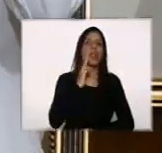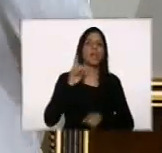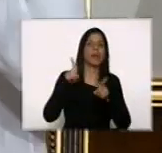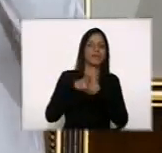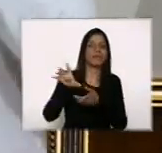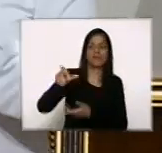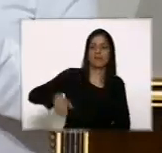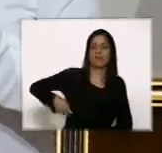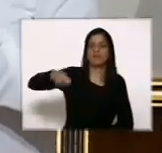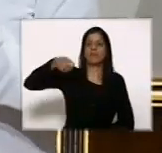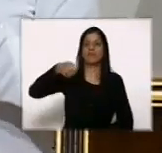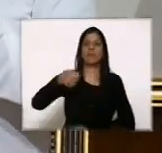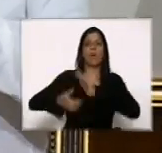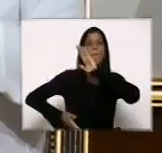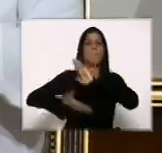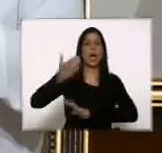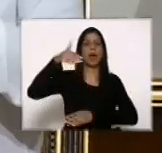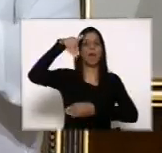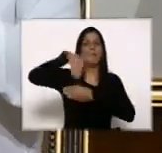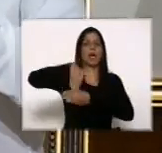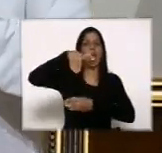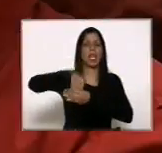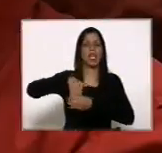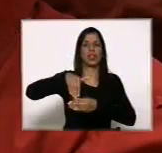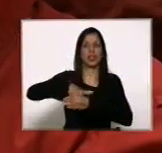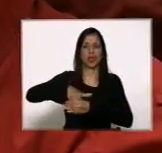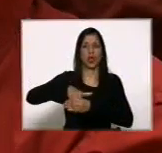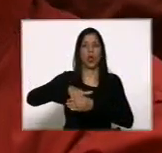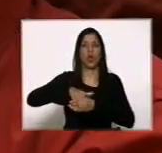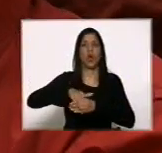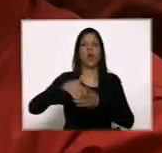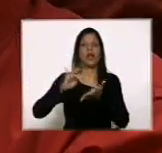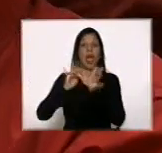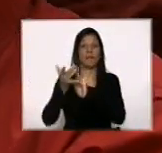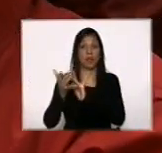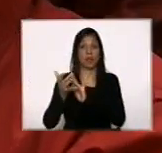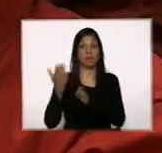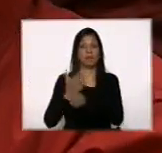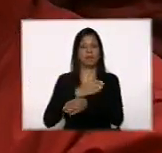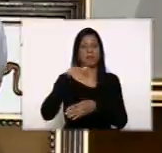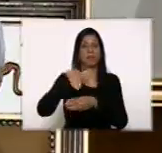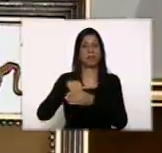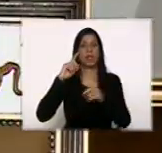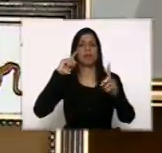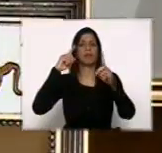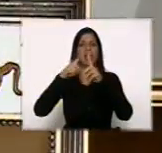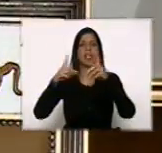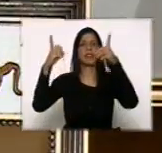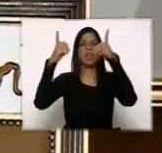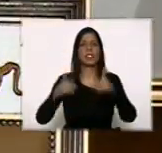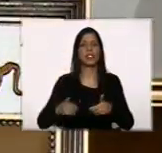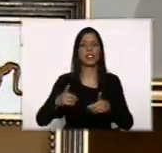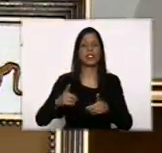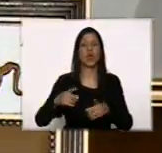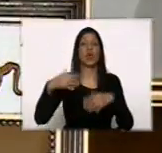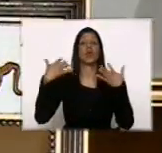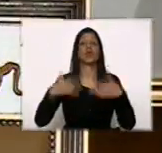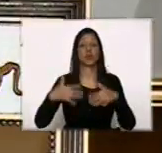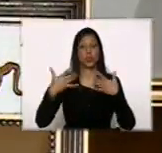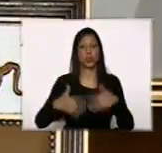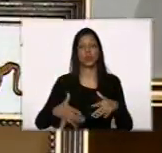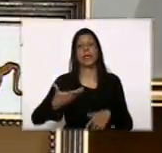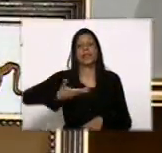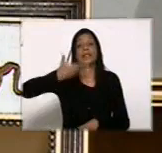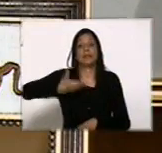a la marcha victoriosa de este evento electoral para decidir la coyuntura histórica que se le ha presentado hoy a